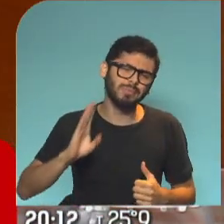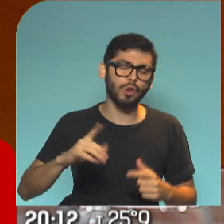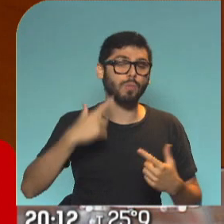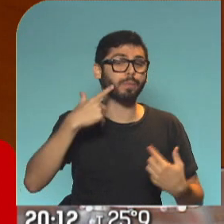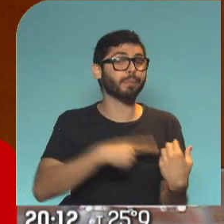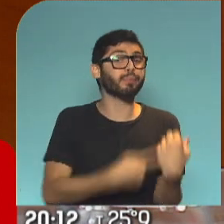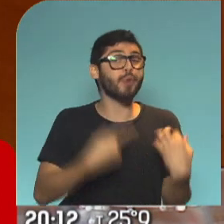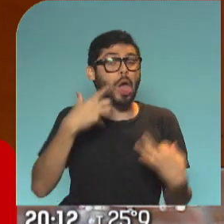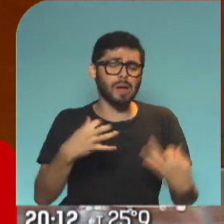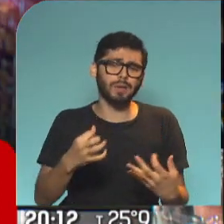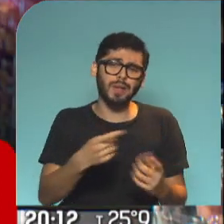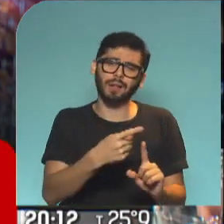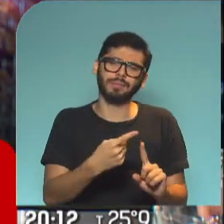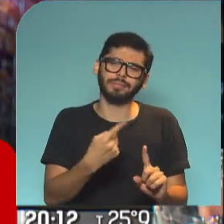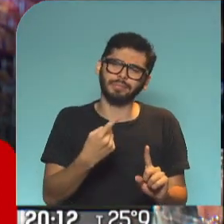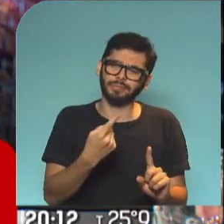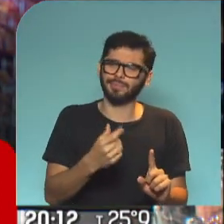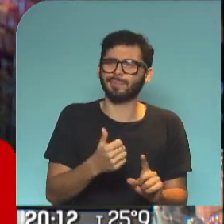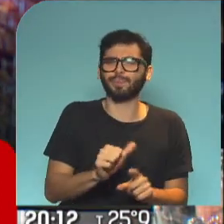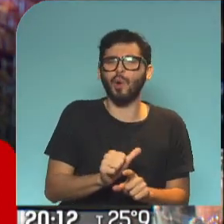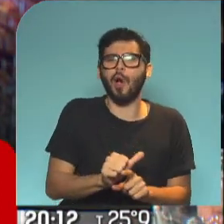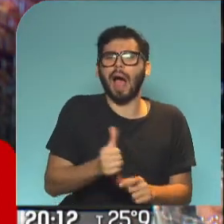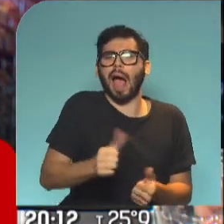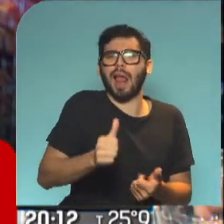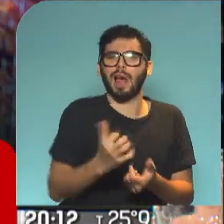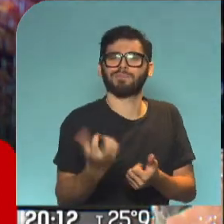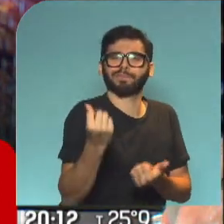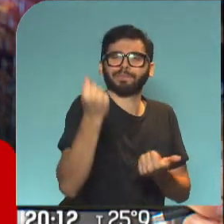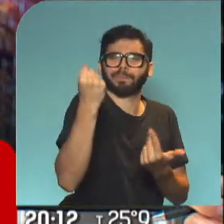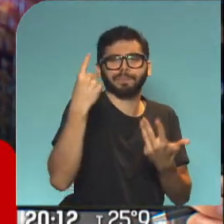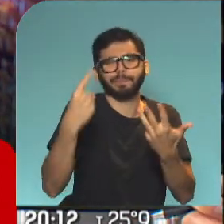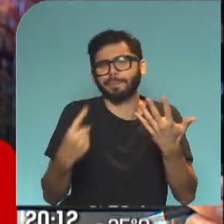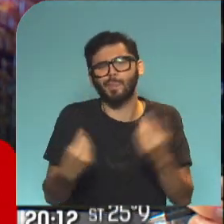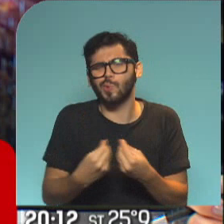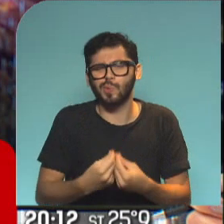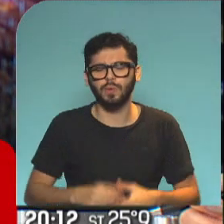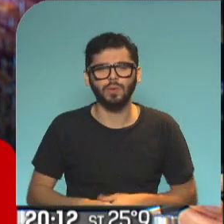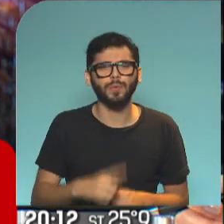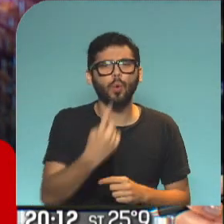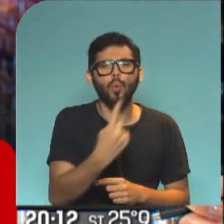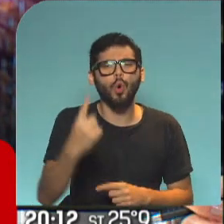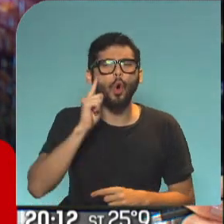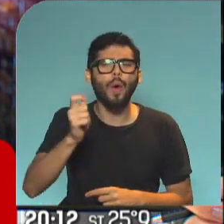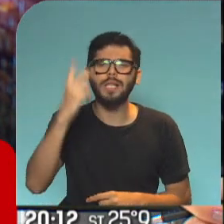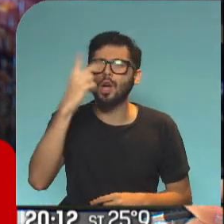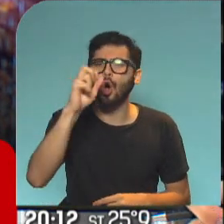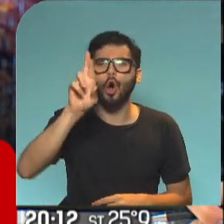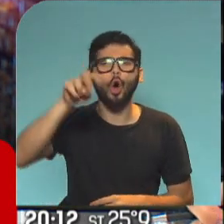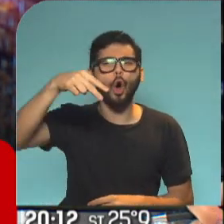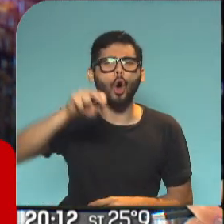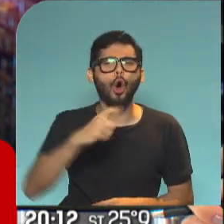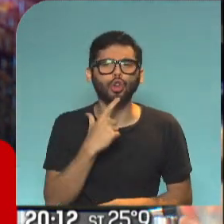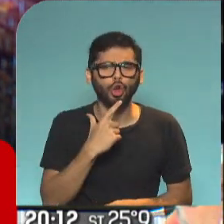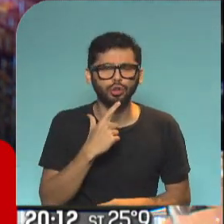mejor juicio es de tantos jueces mencionamos ayer en el discurso alberto fernández está el caso del juez hornos que